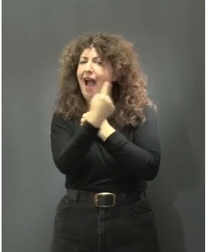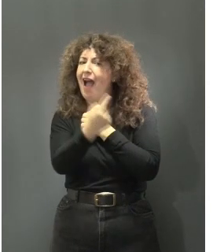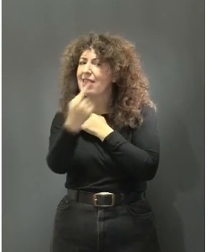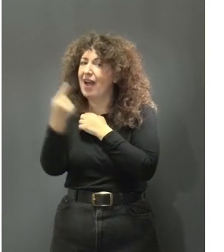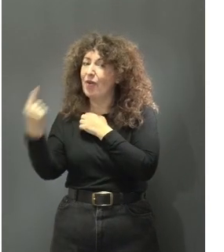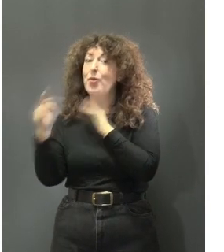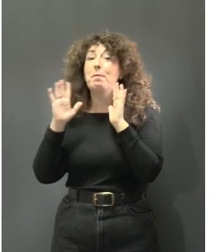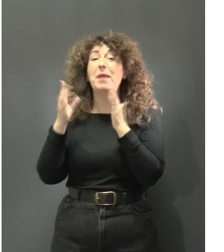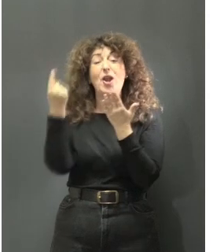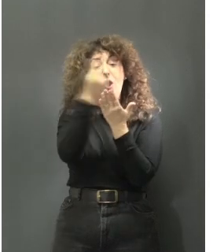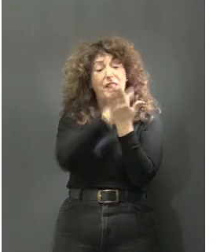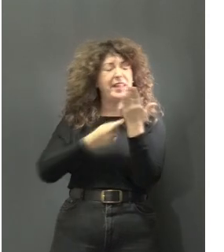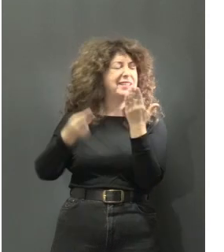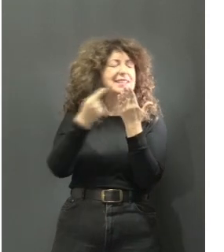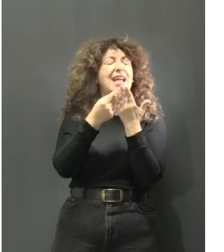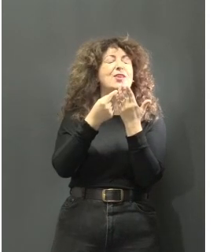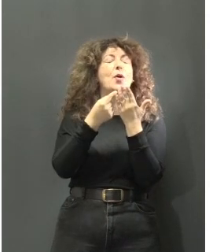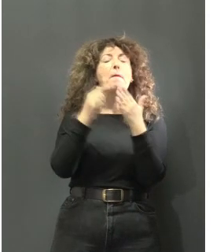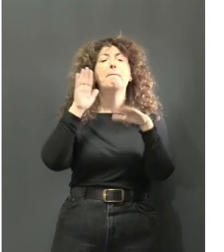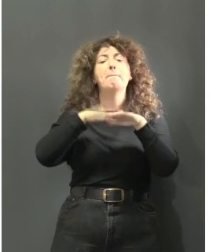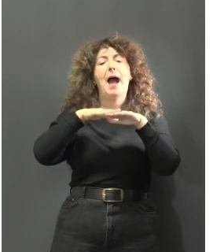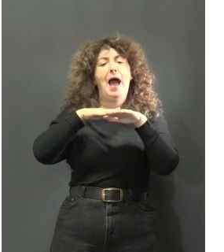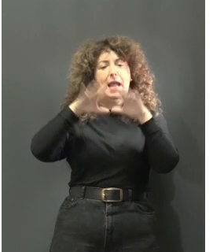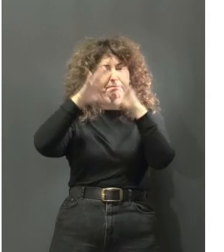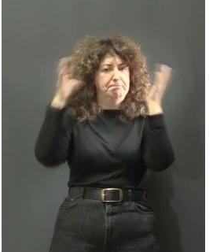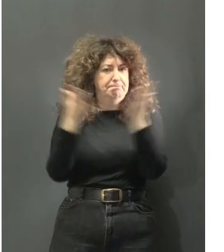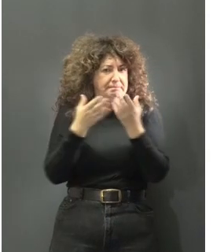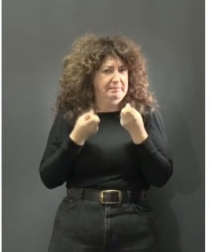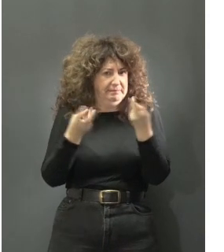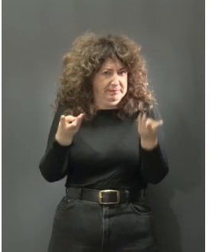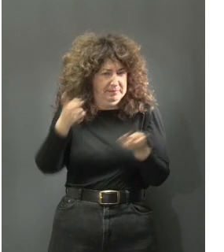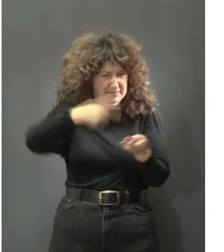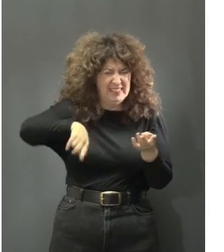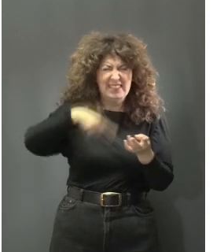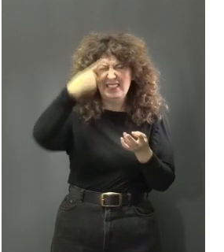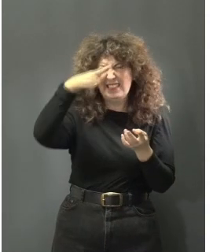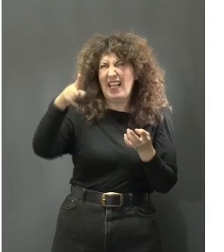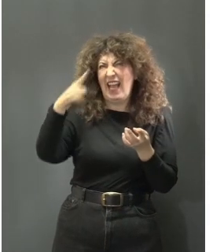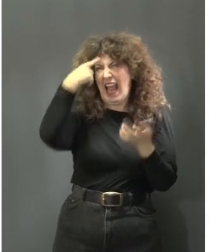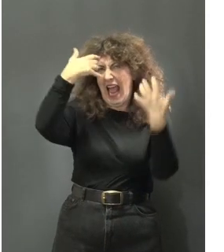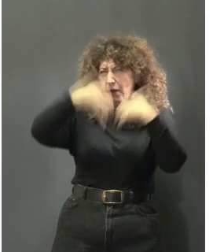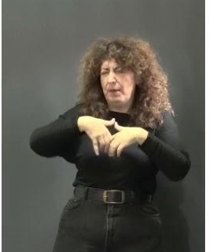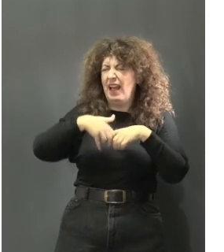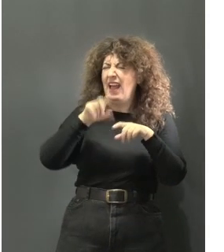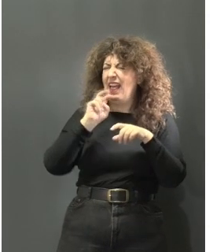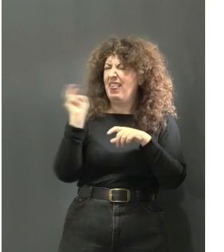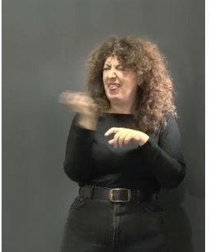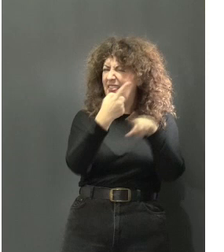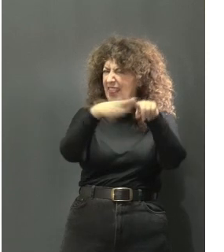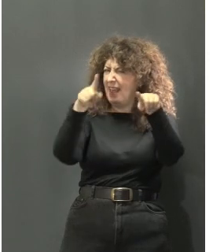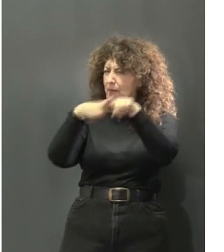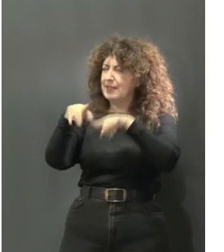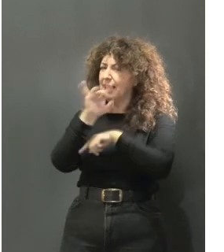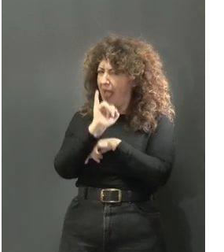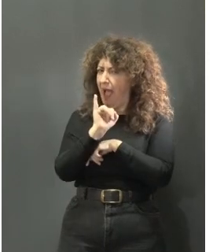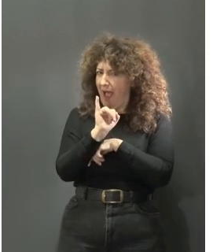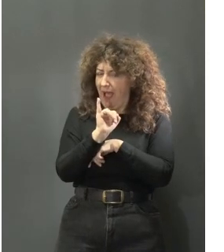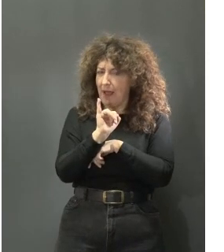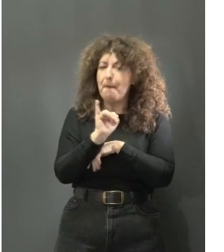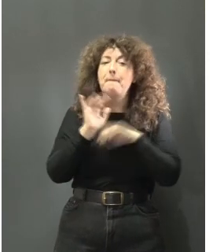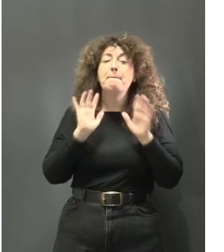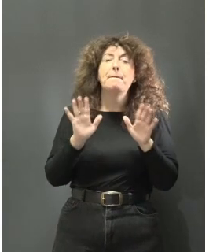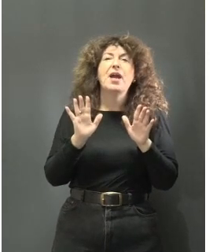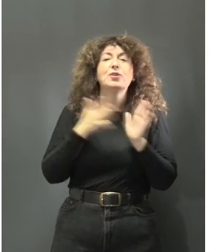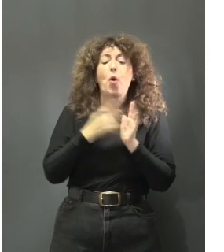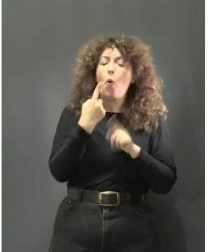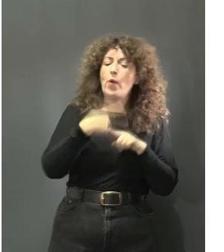para el mayor número de ellas, sabiendo que hay mucha diversidad y que pues, seguramente no todo sirva